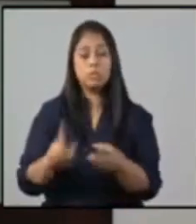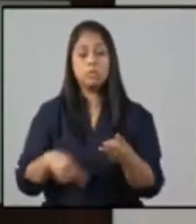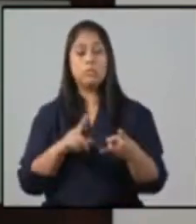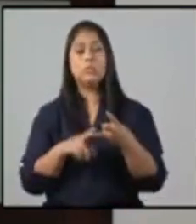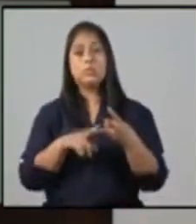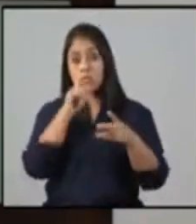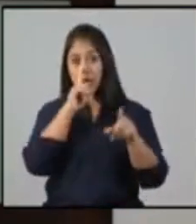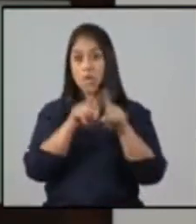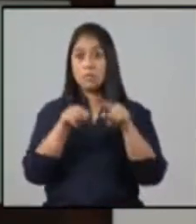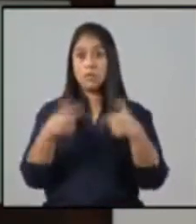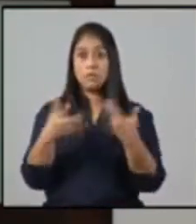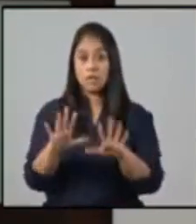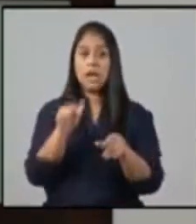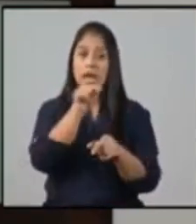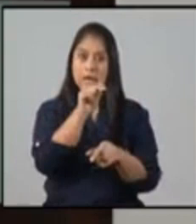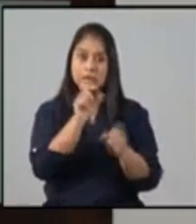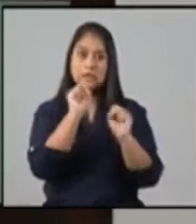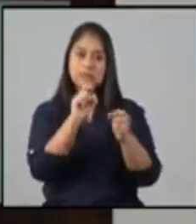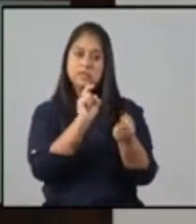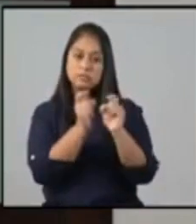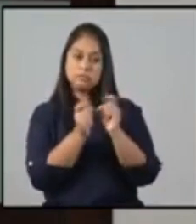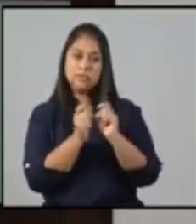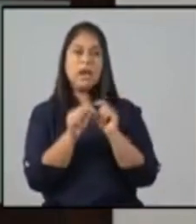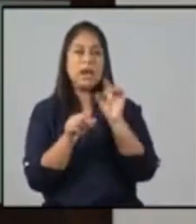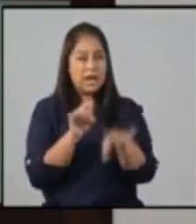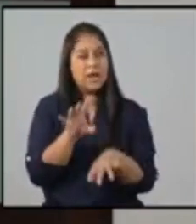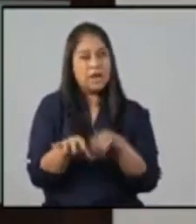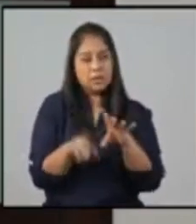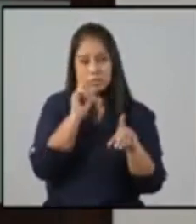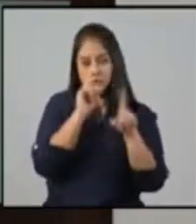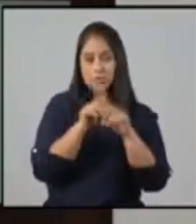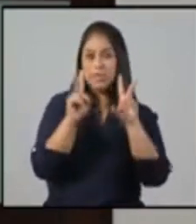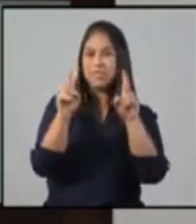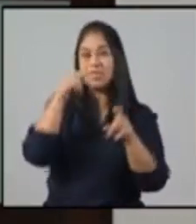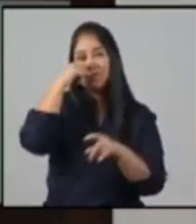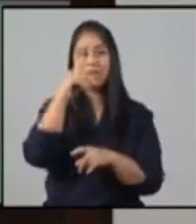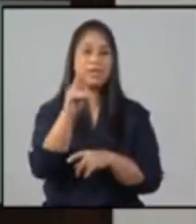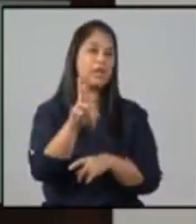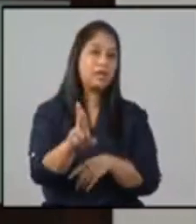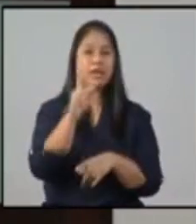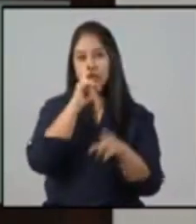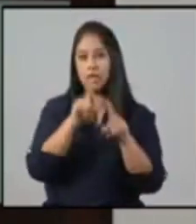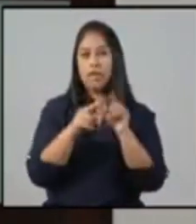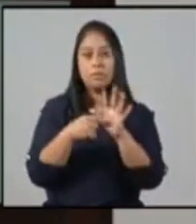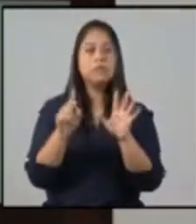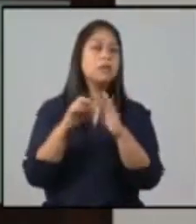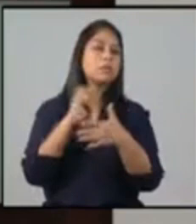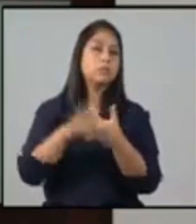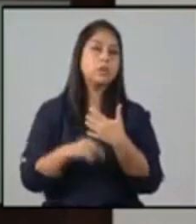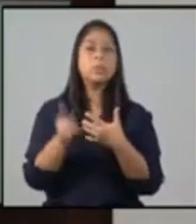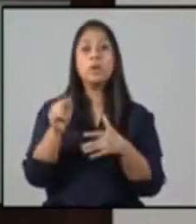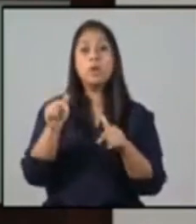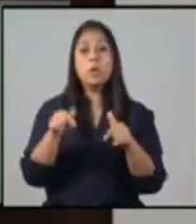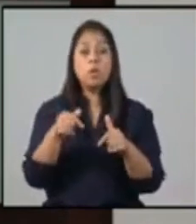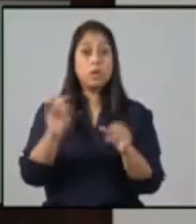podido ahí efectuar unos cambios sobre la marcha de los términos de referencia de los programas y, por ejemplo, hoy, esta mañana,